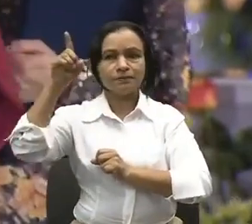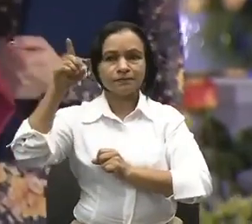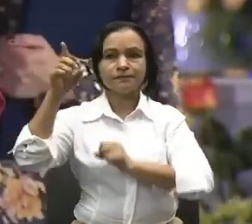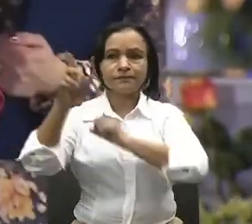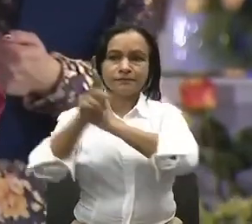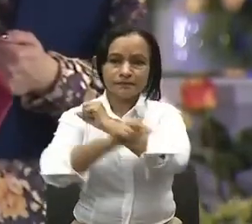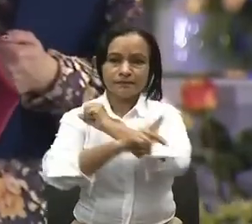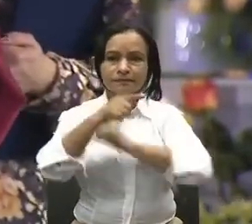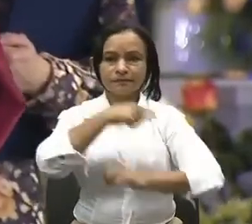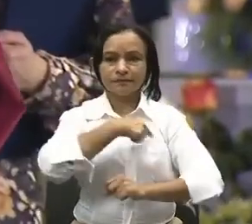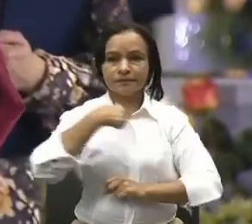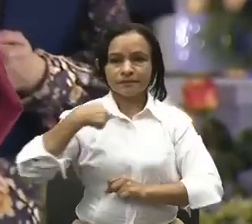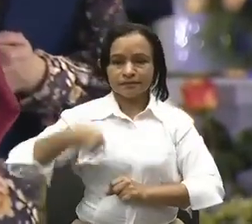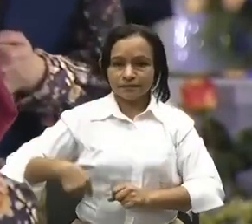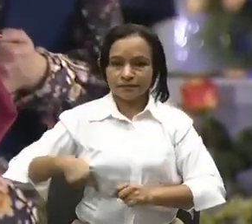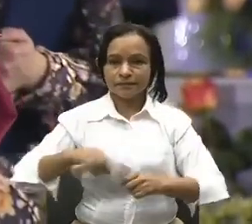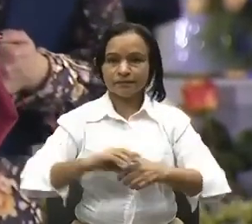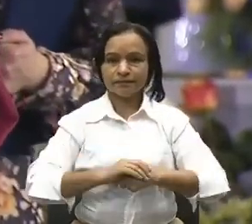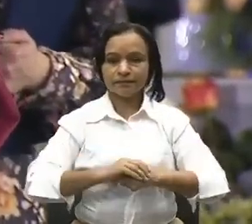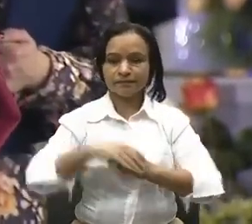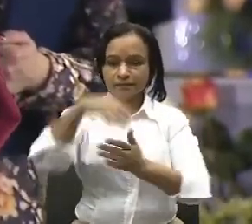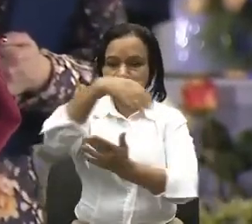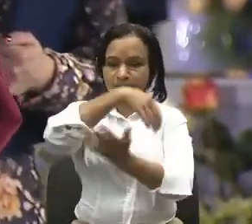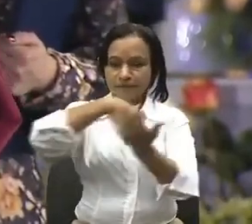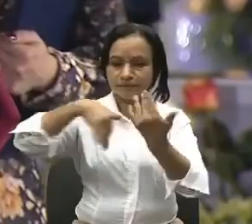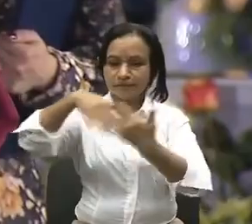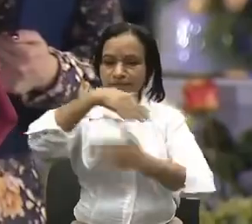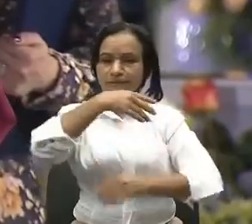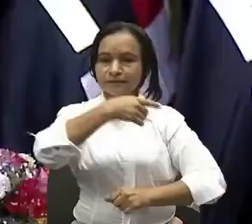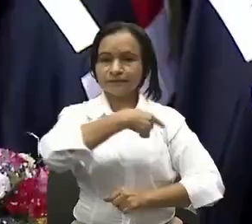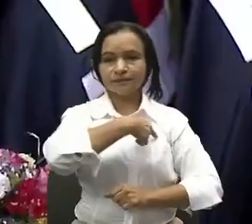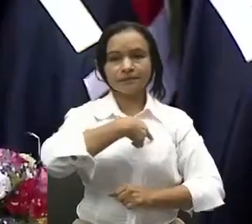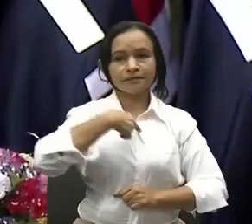pero nuestras relaciones con China